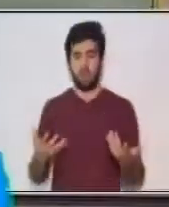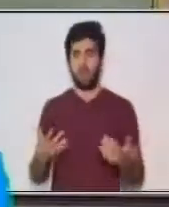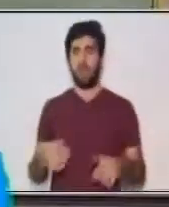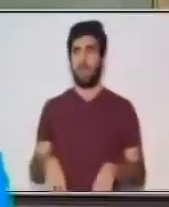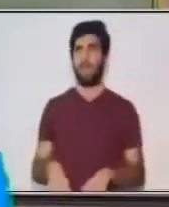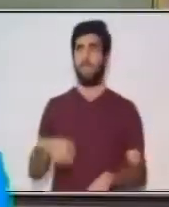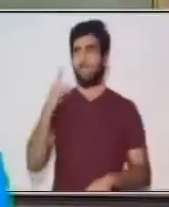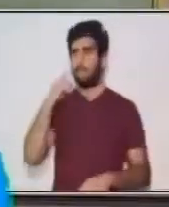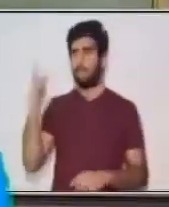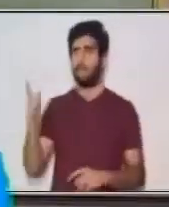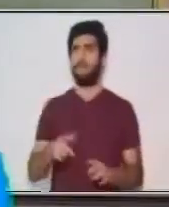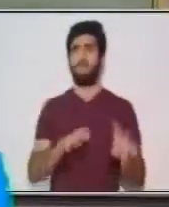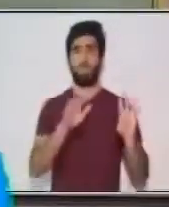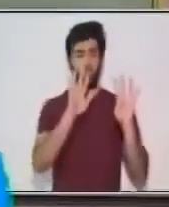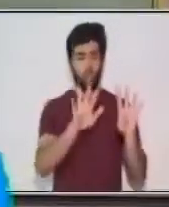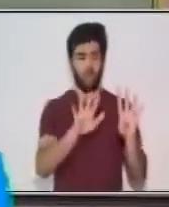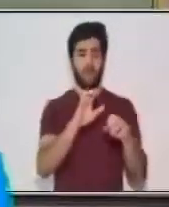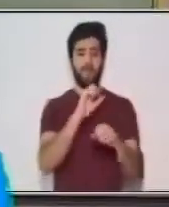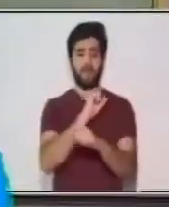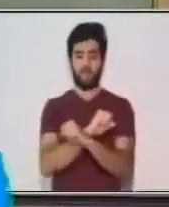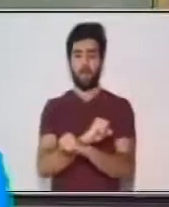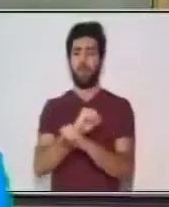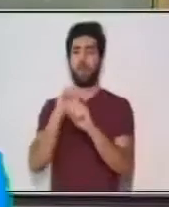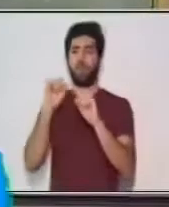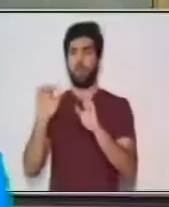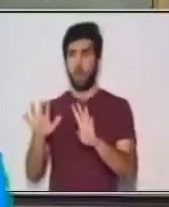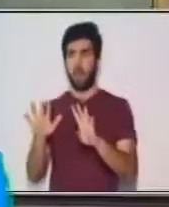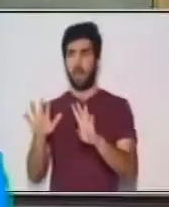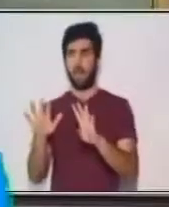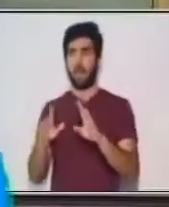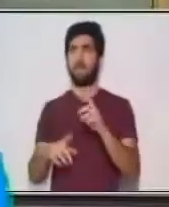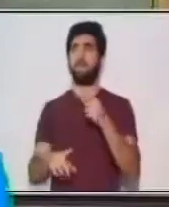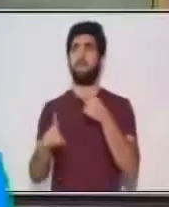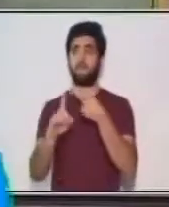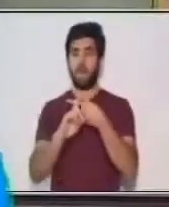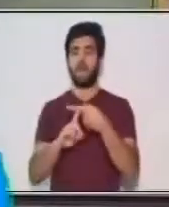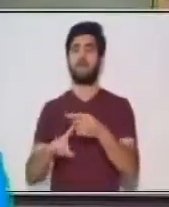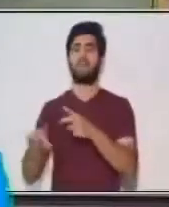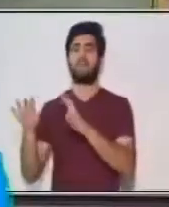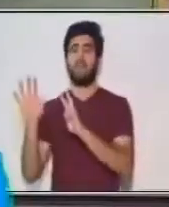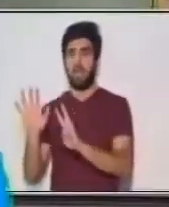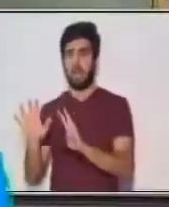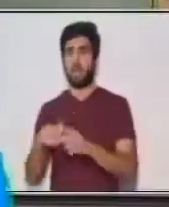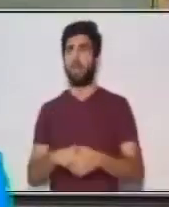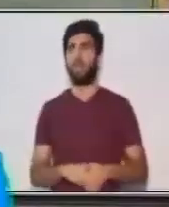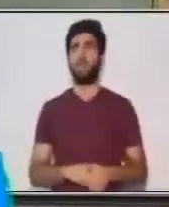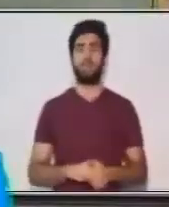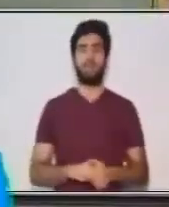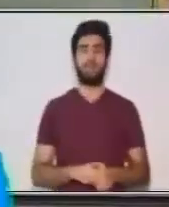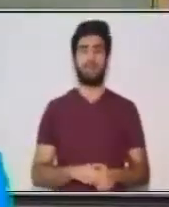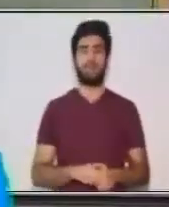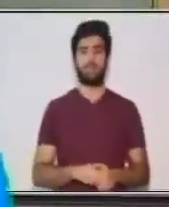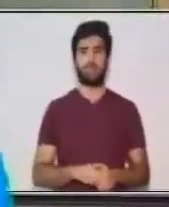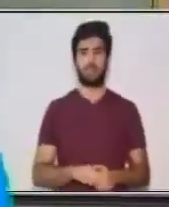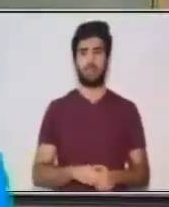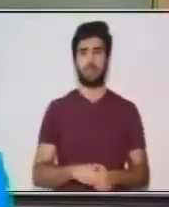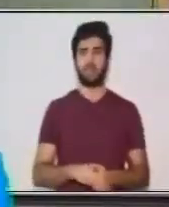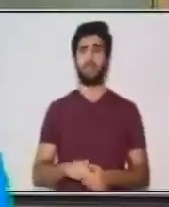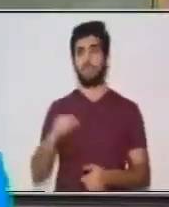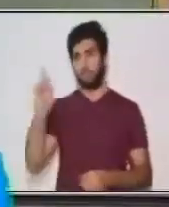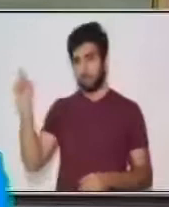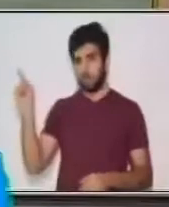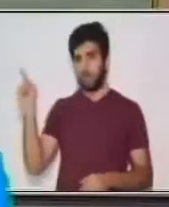por 9 más 7. Voy a colocar una